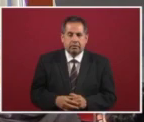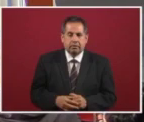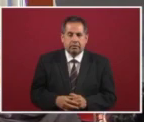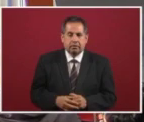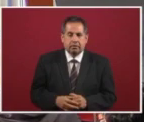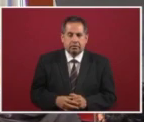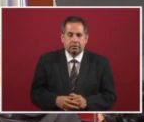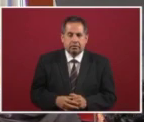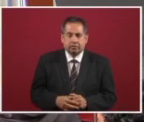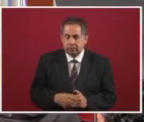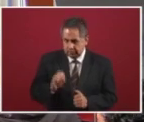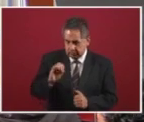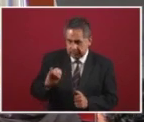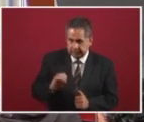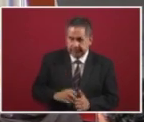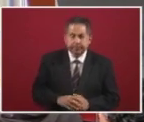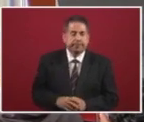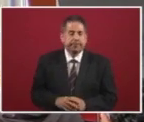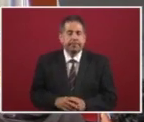¿3.84? Sí,